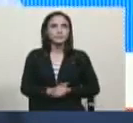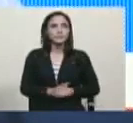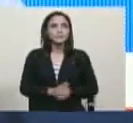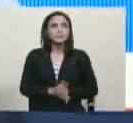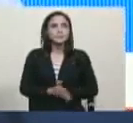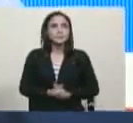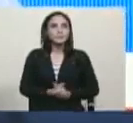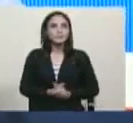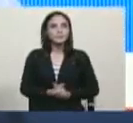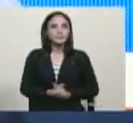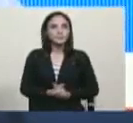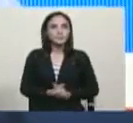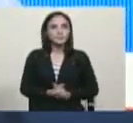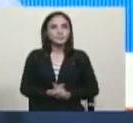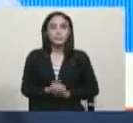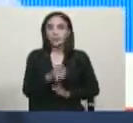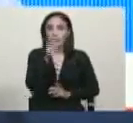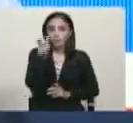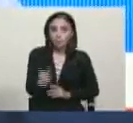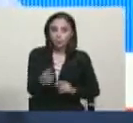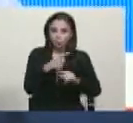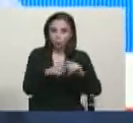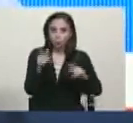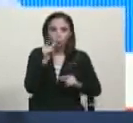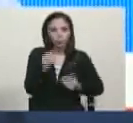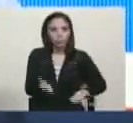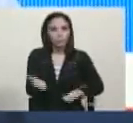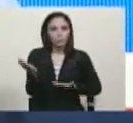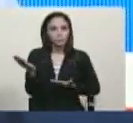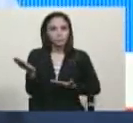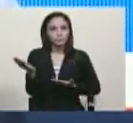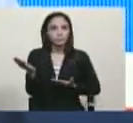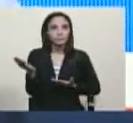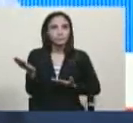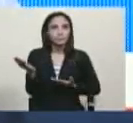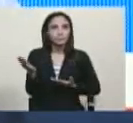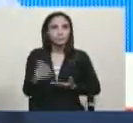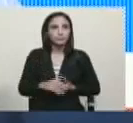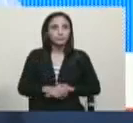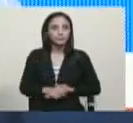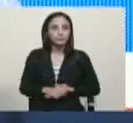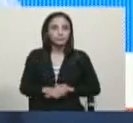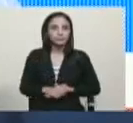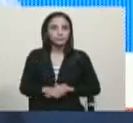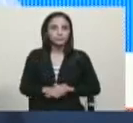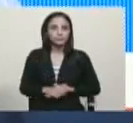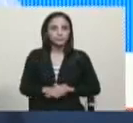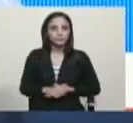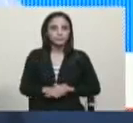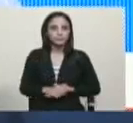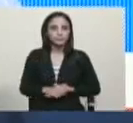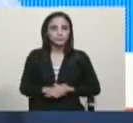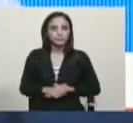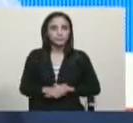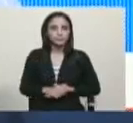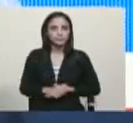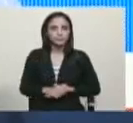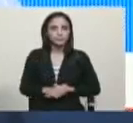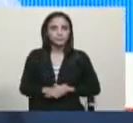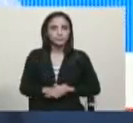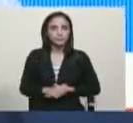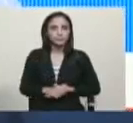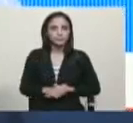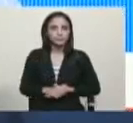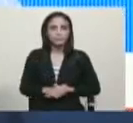Orlando Urdaneta, el bueno, el sano, de la Cañada de Urdaneta, Leonidas González